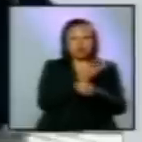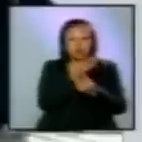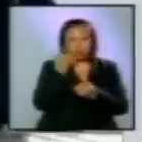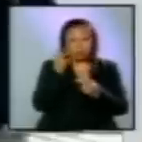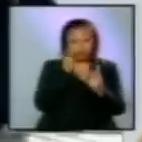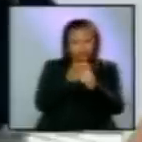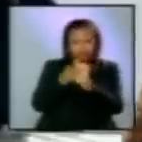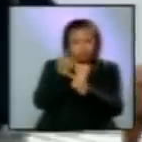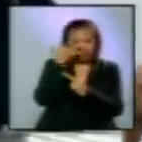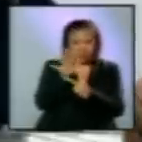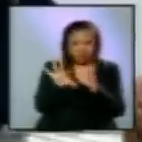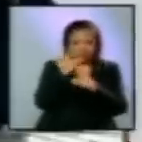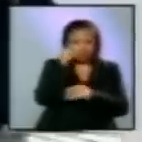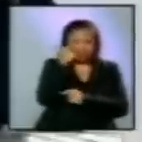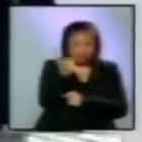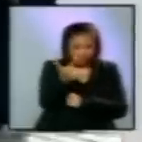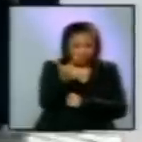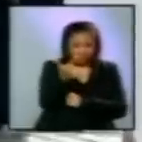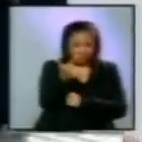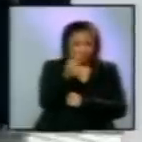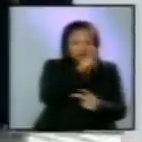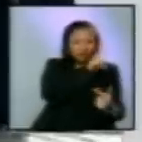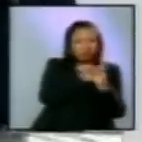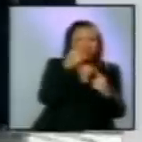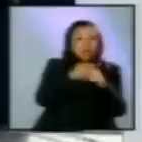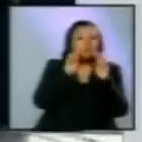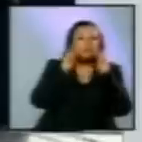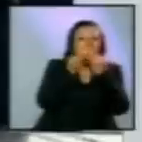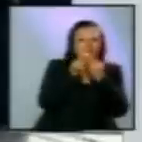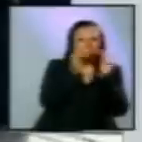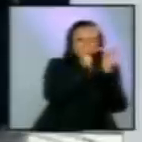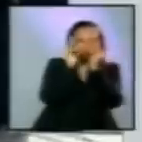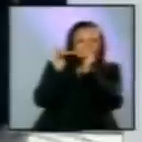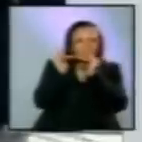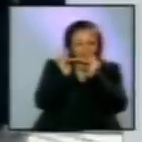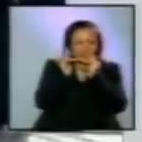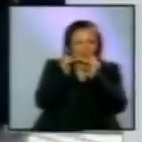7 de cada 10 homicidios que se dan por parte del crimen organizado